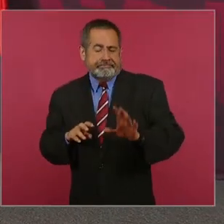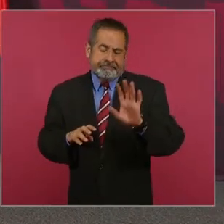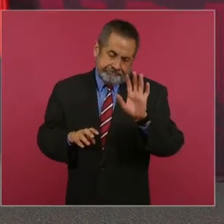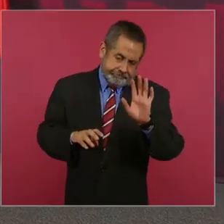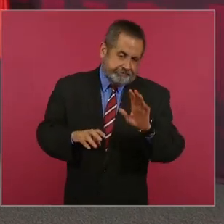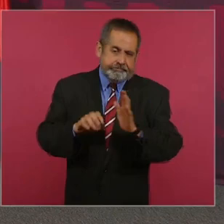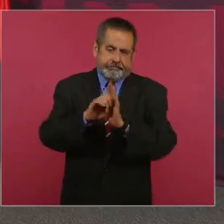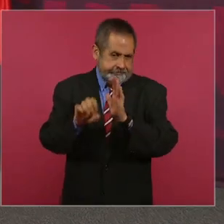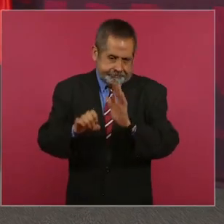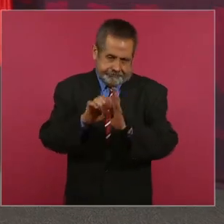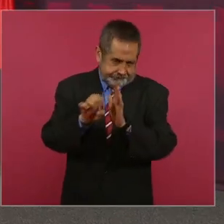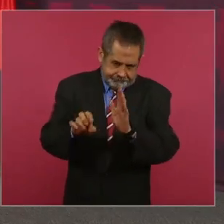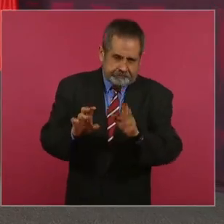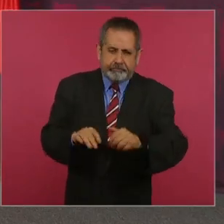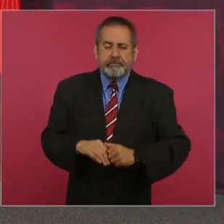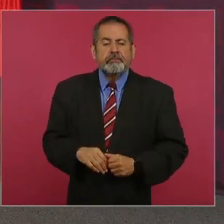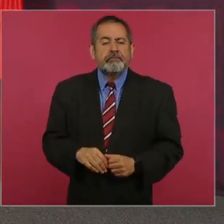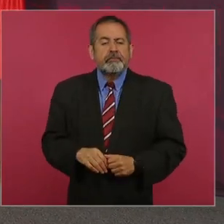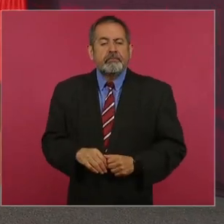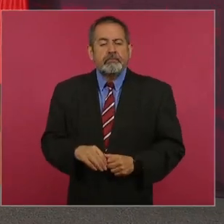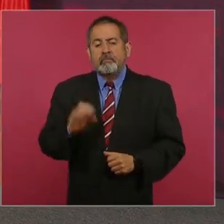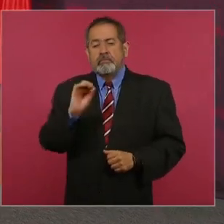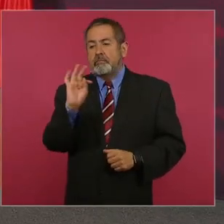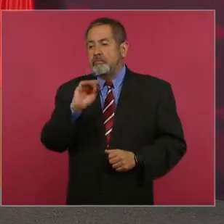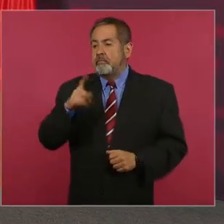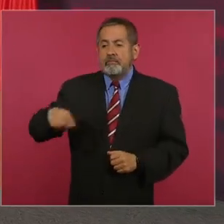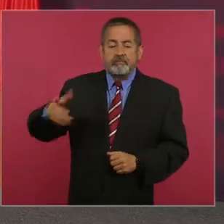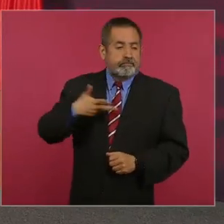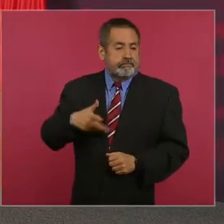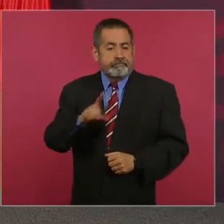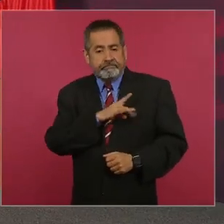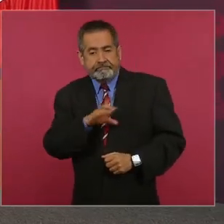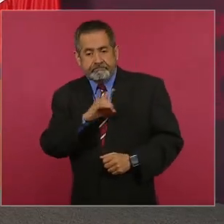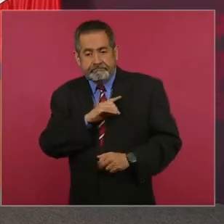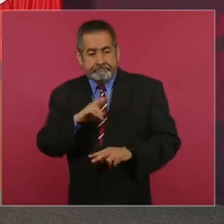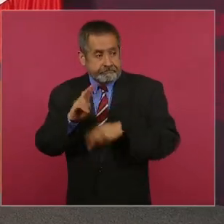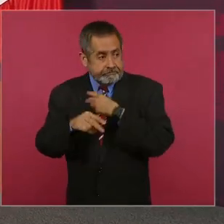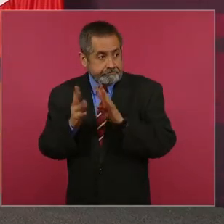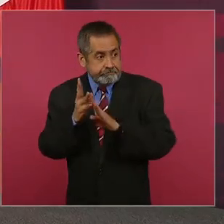o porque tienen miedo hay temor